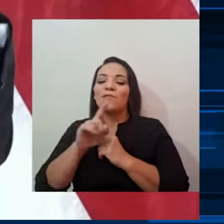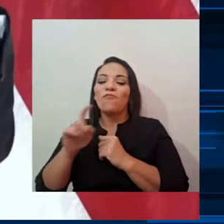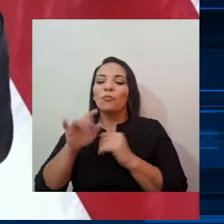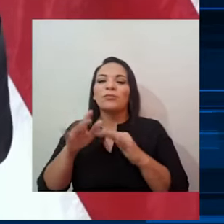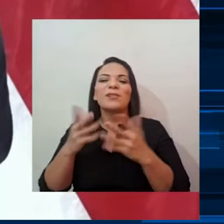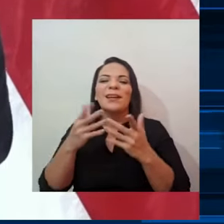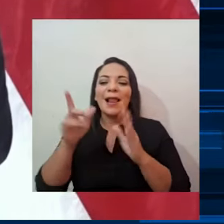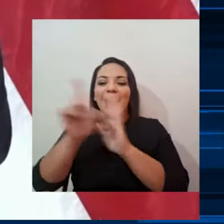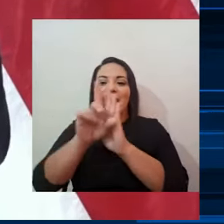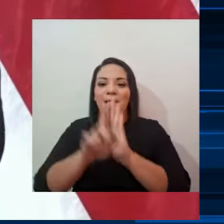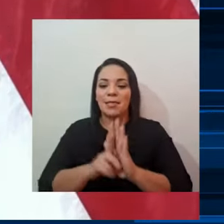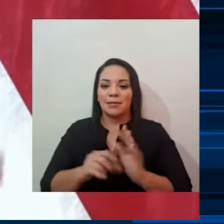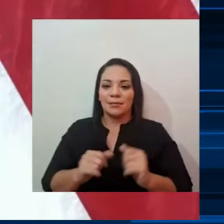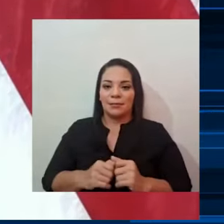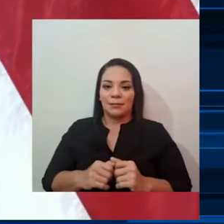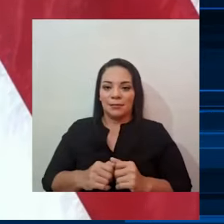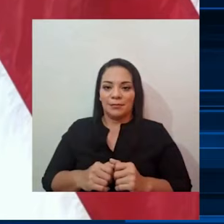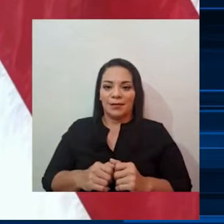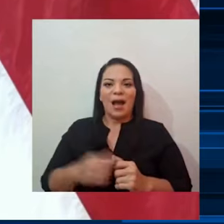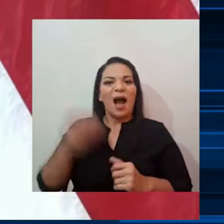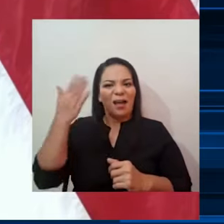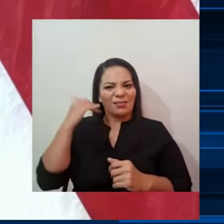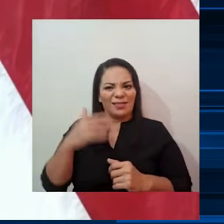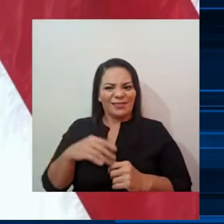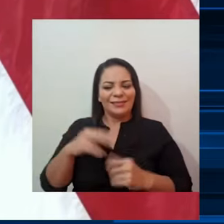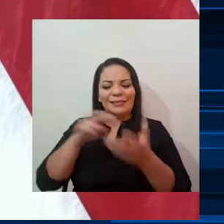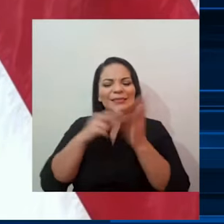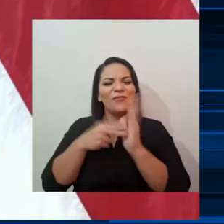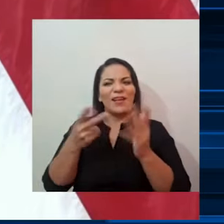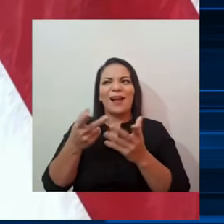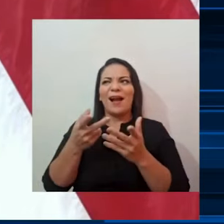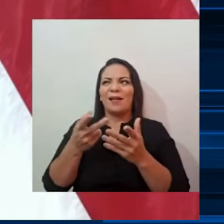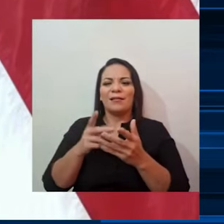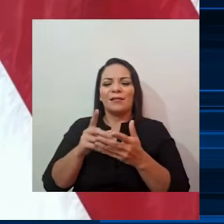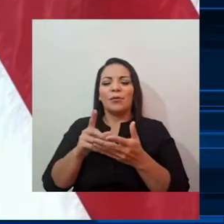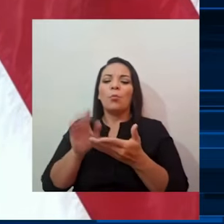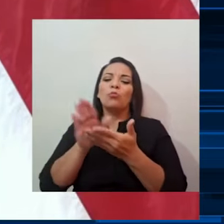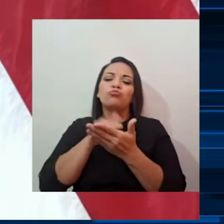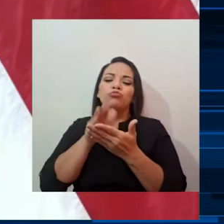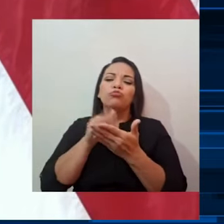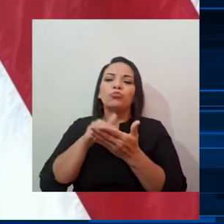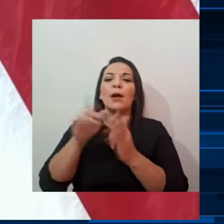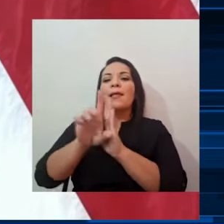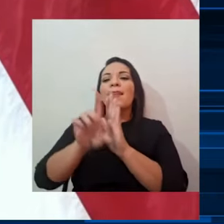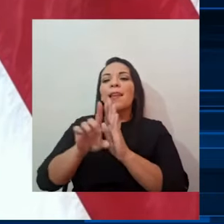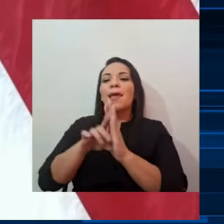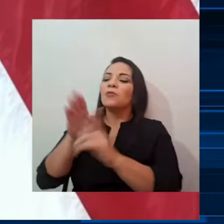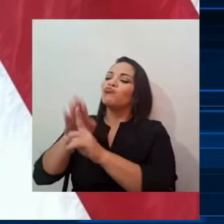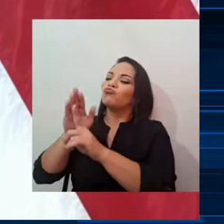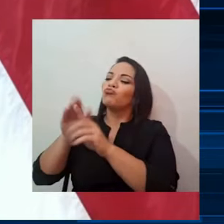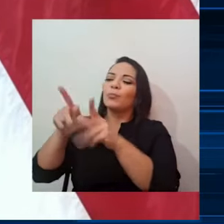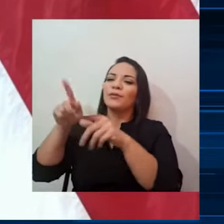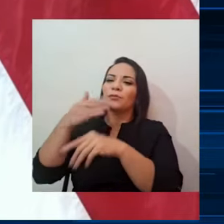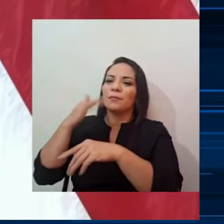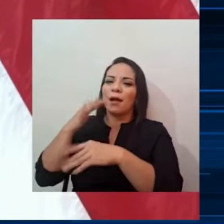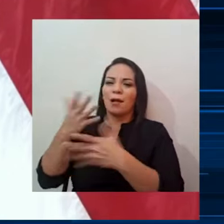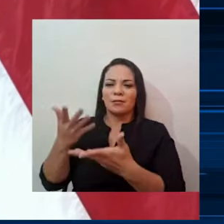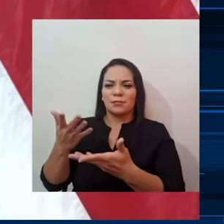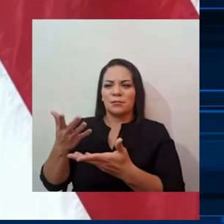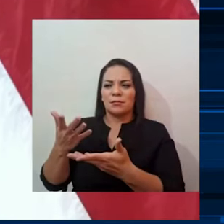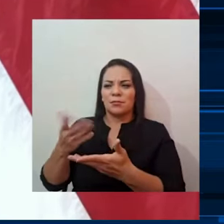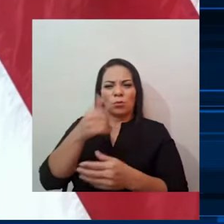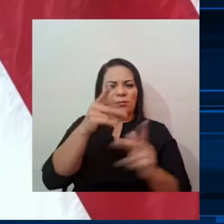de Ecuador es el retrato claro de lo que ocurre cuando un Estado no hace lo que esta administración ha estado haciendo y